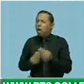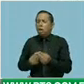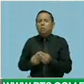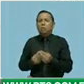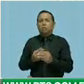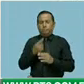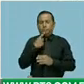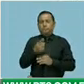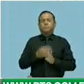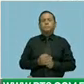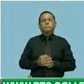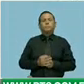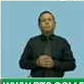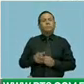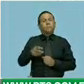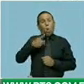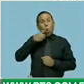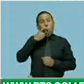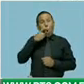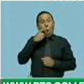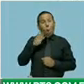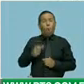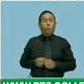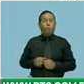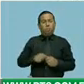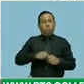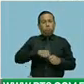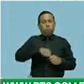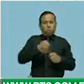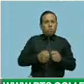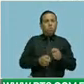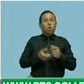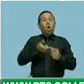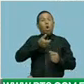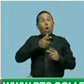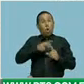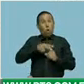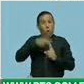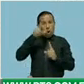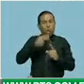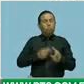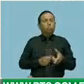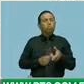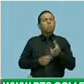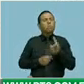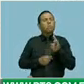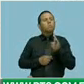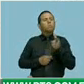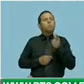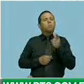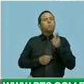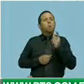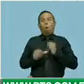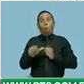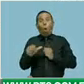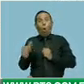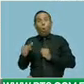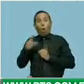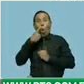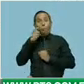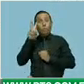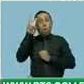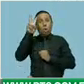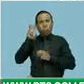casi a la velocidad con la que este hombre abre una gaseosa para compartir con sus colegas, dos delincuentes aparecieron en el lugar